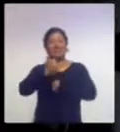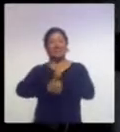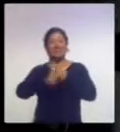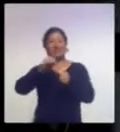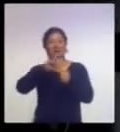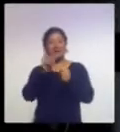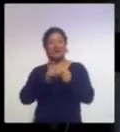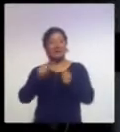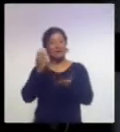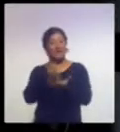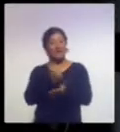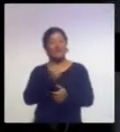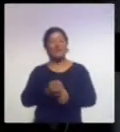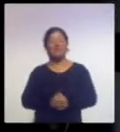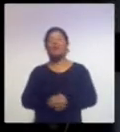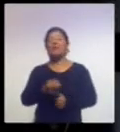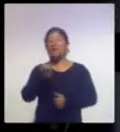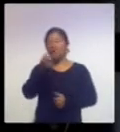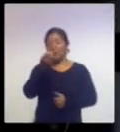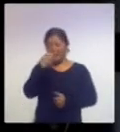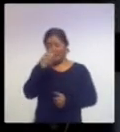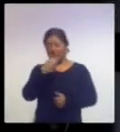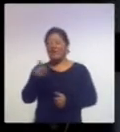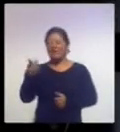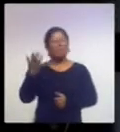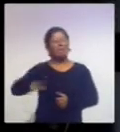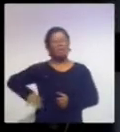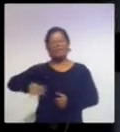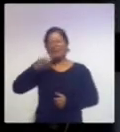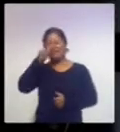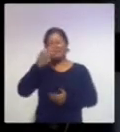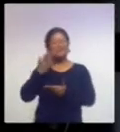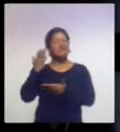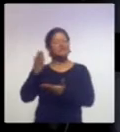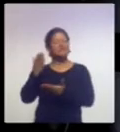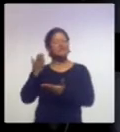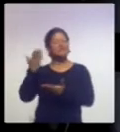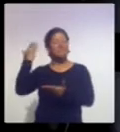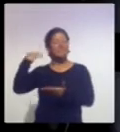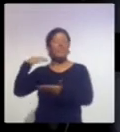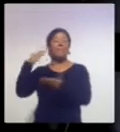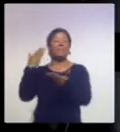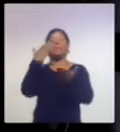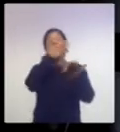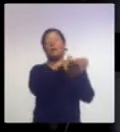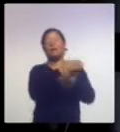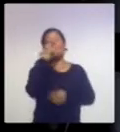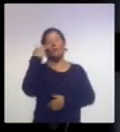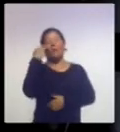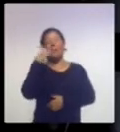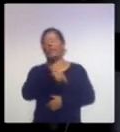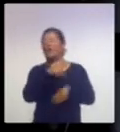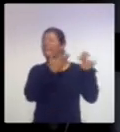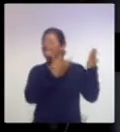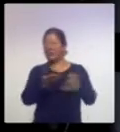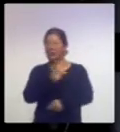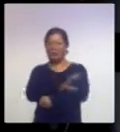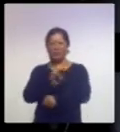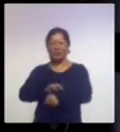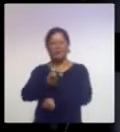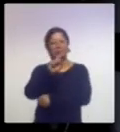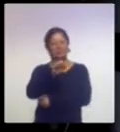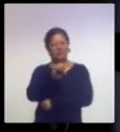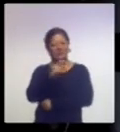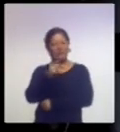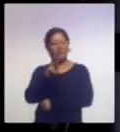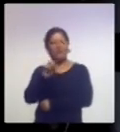Gastronomía. Ellas estuvieron apenas en Oaxaca, precisamente estuvo aquí el coordinador del Se Puede hablándonos